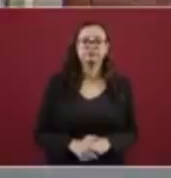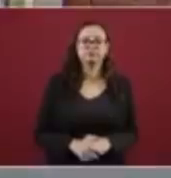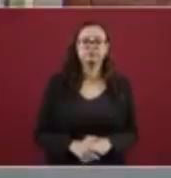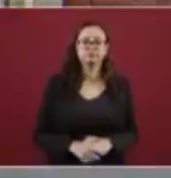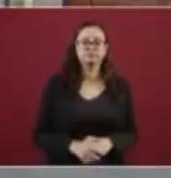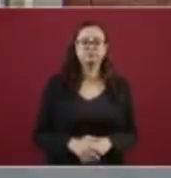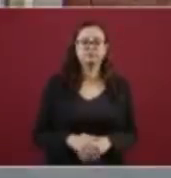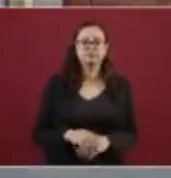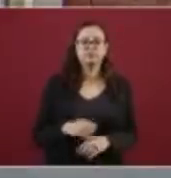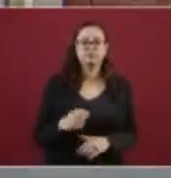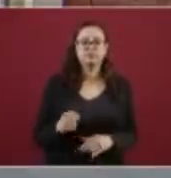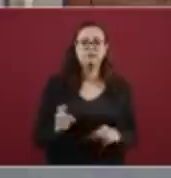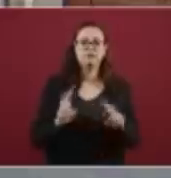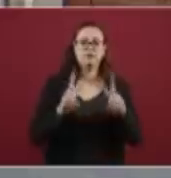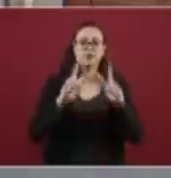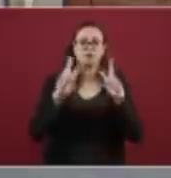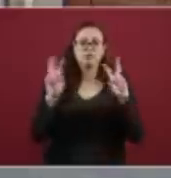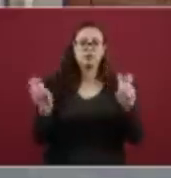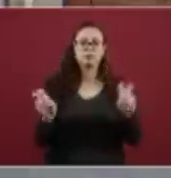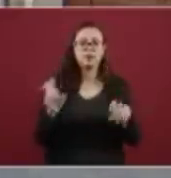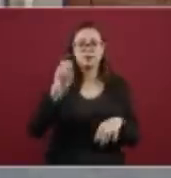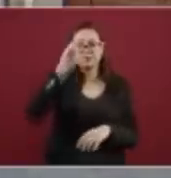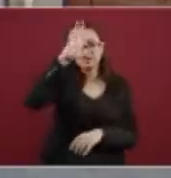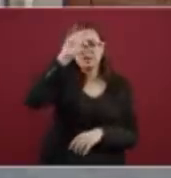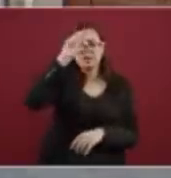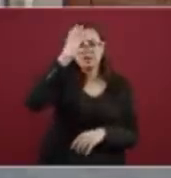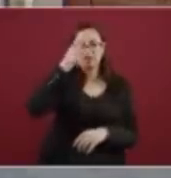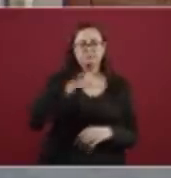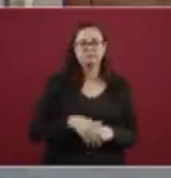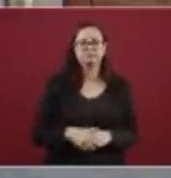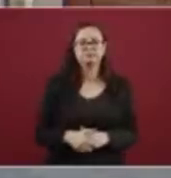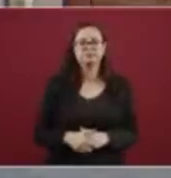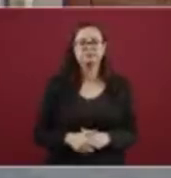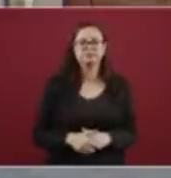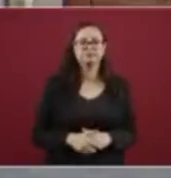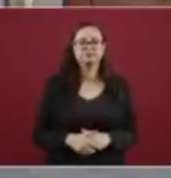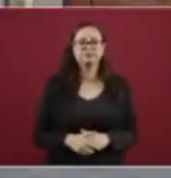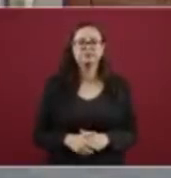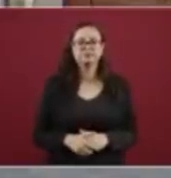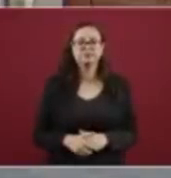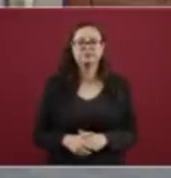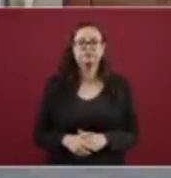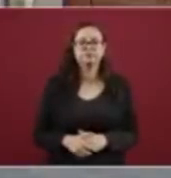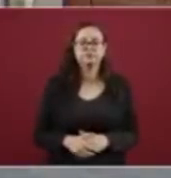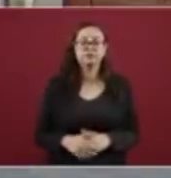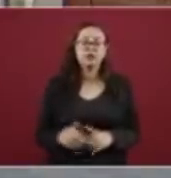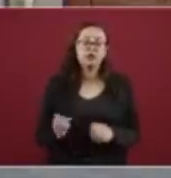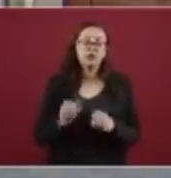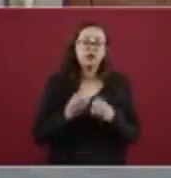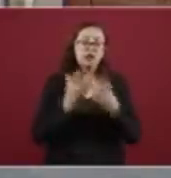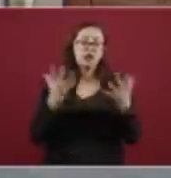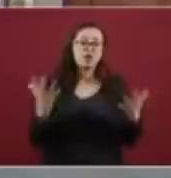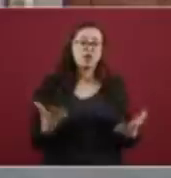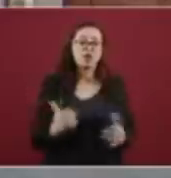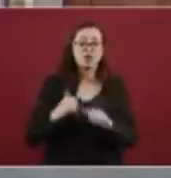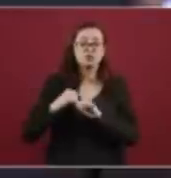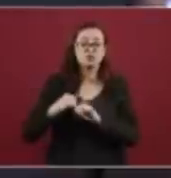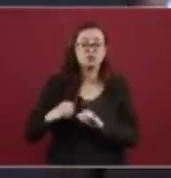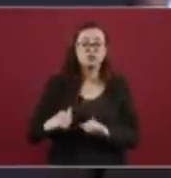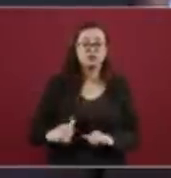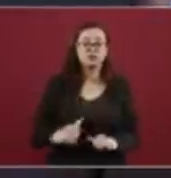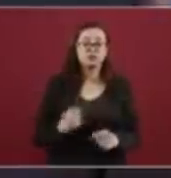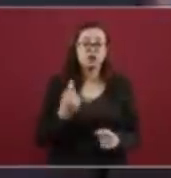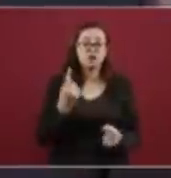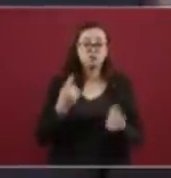minería. Desde luego, algunas autoridades, sin tener todos los elementos, o por